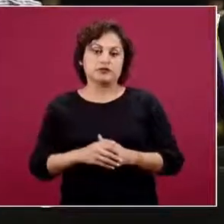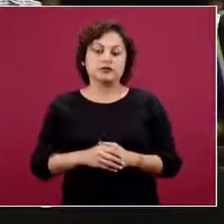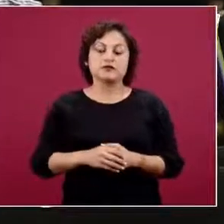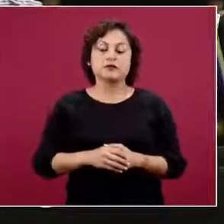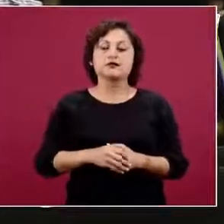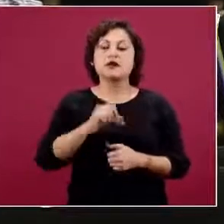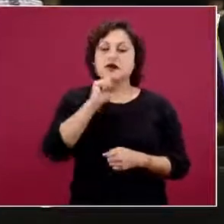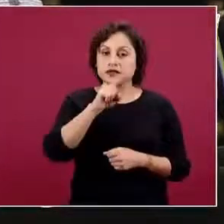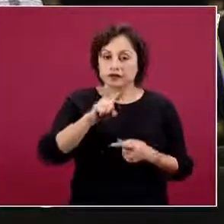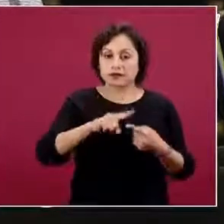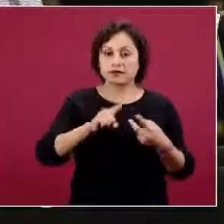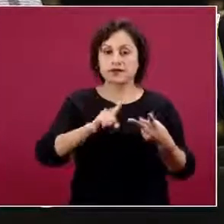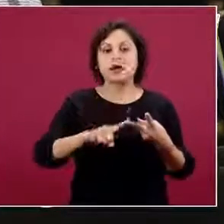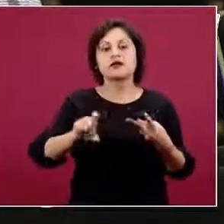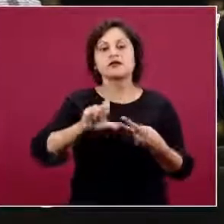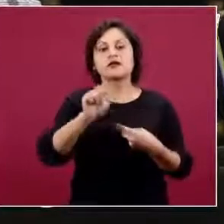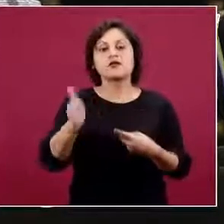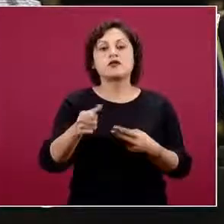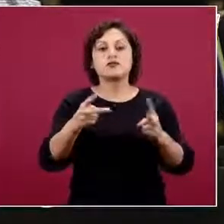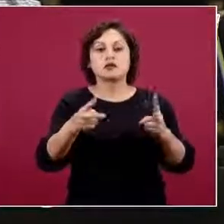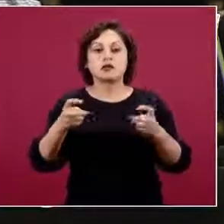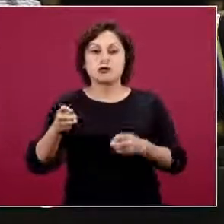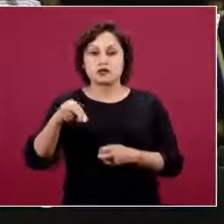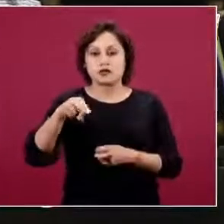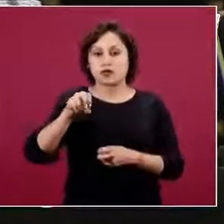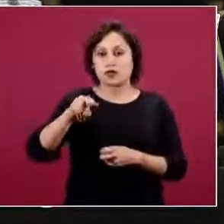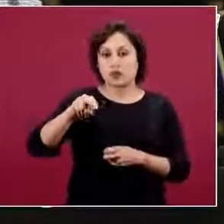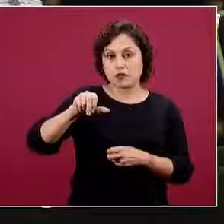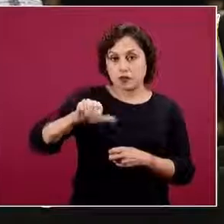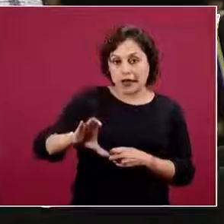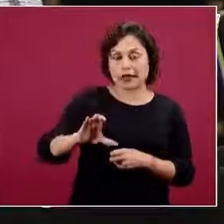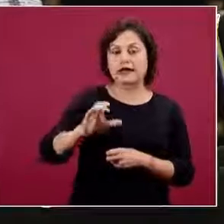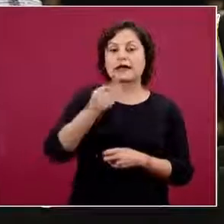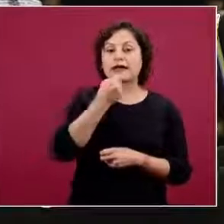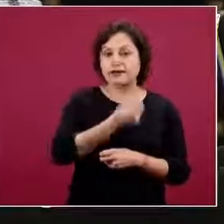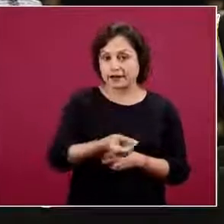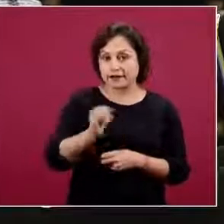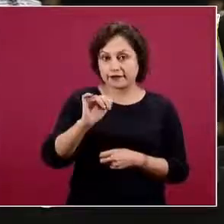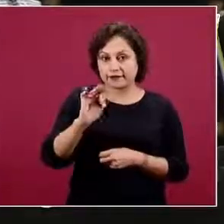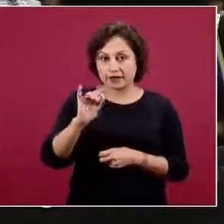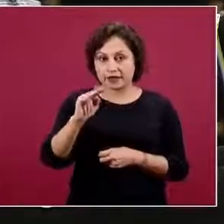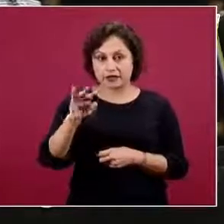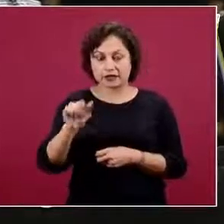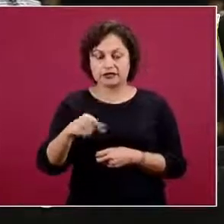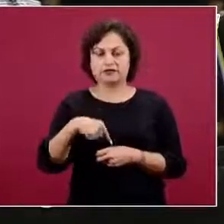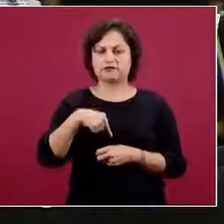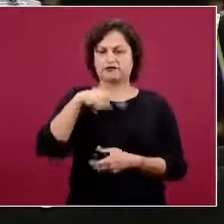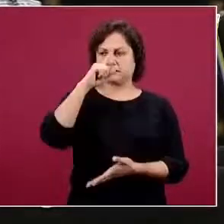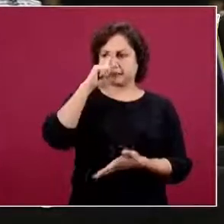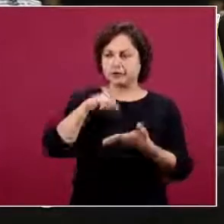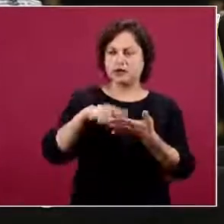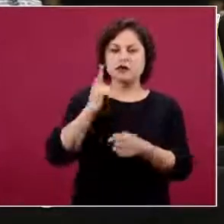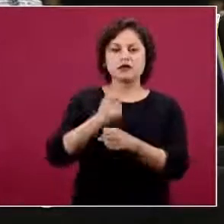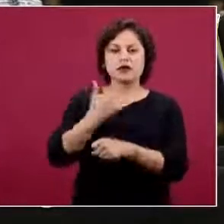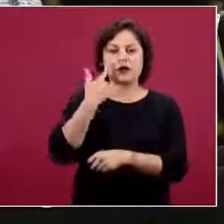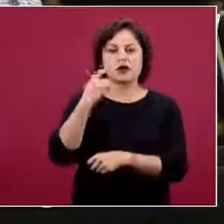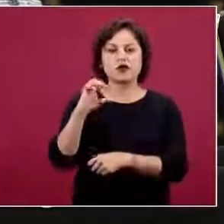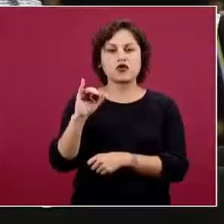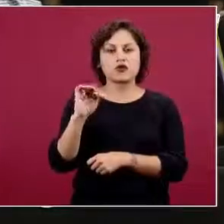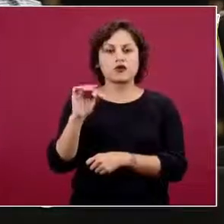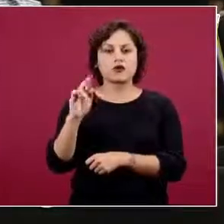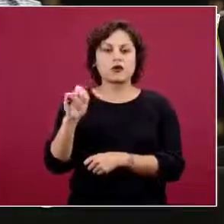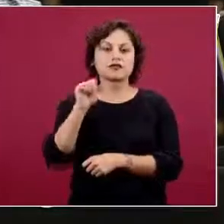del robo de productos a la empresa Novac Infancia, llama la atención que COFEPRIS hasta ayer emitió un